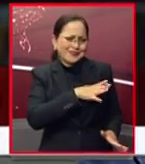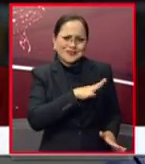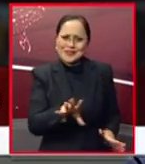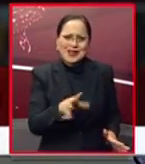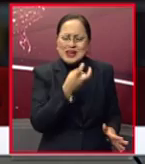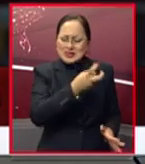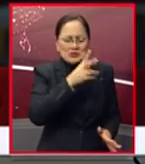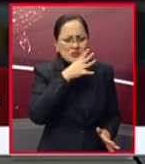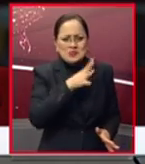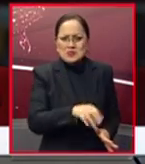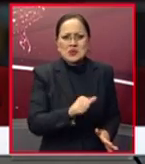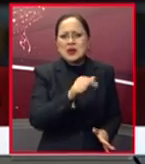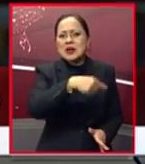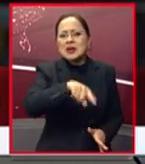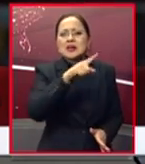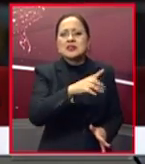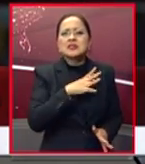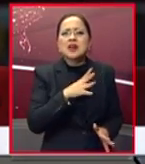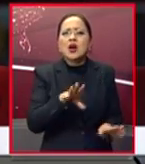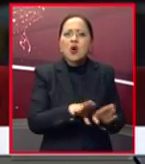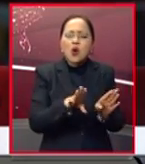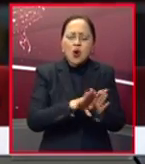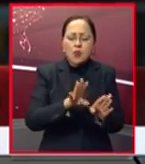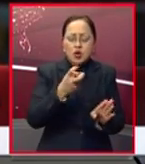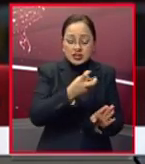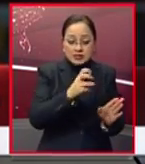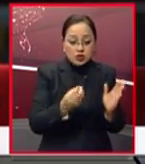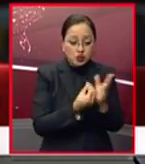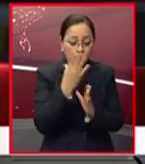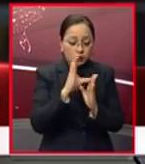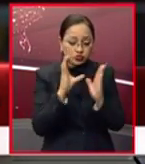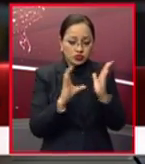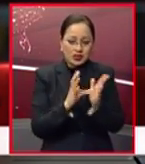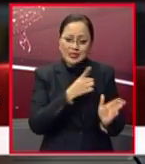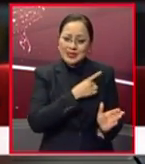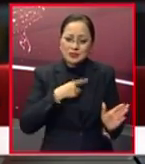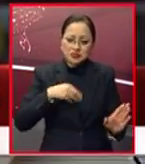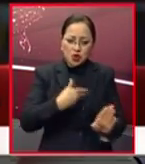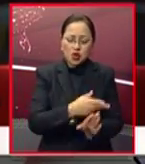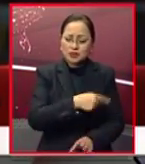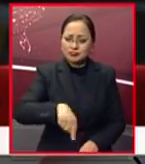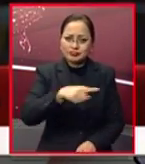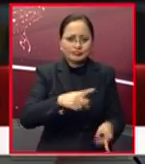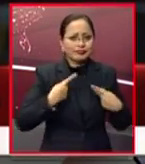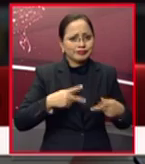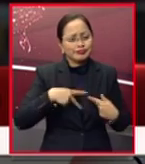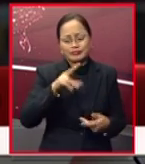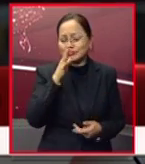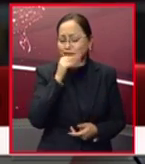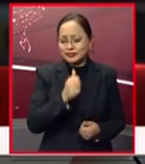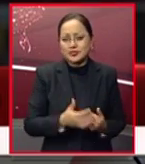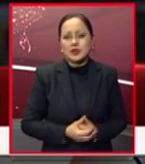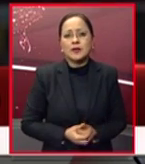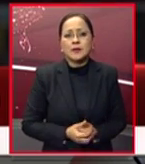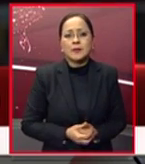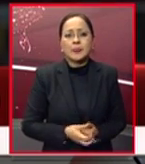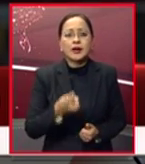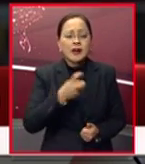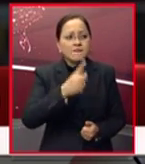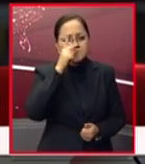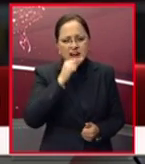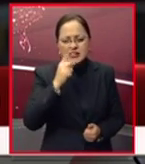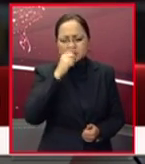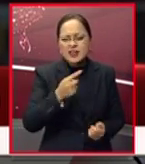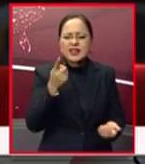impedir que el poder público esté en contra de la ciudadanía. Las grandes deficiencias de nuestro sistema